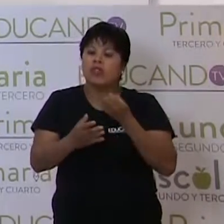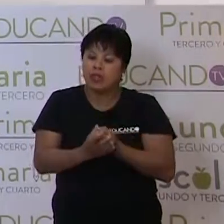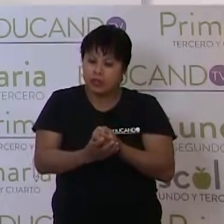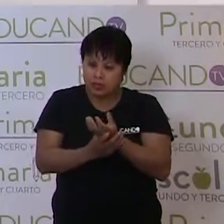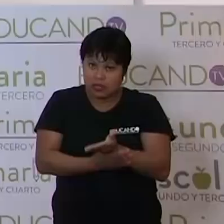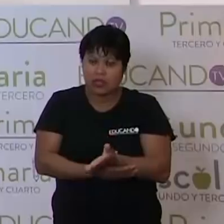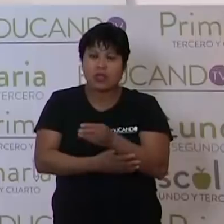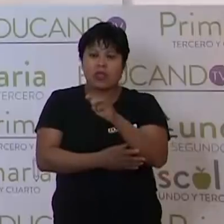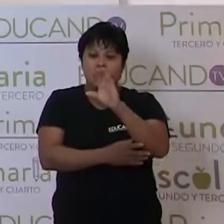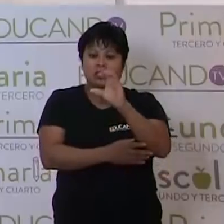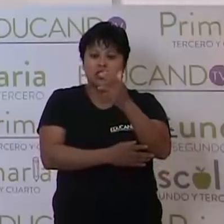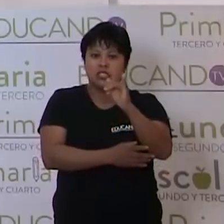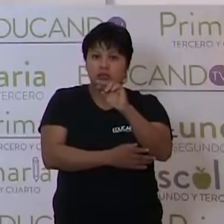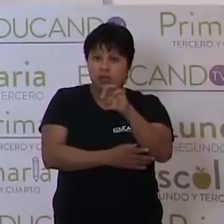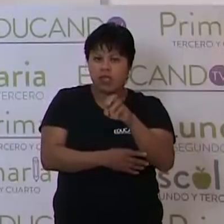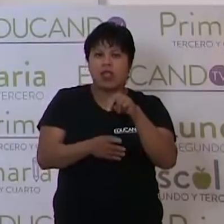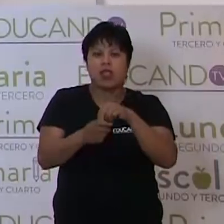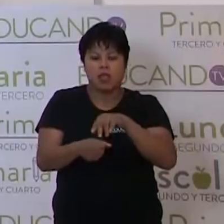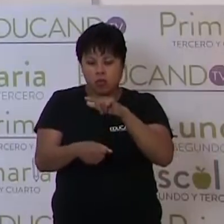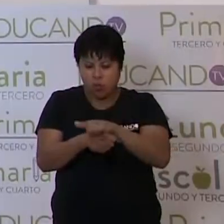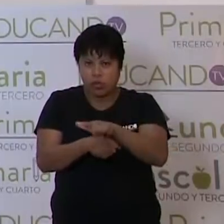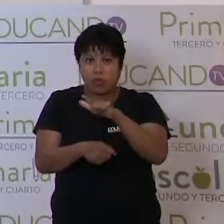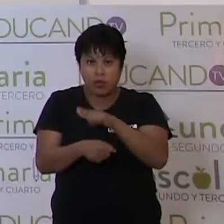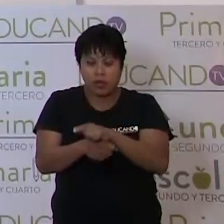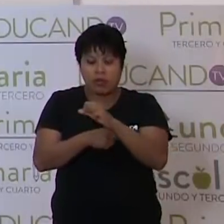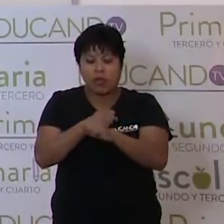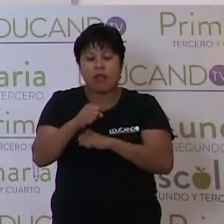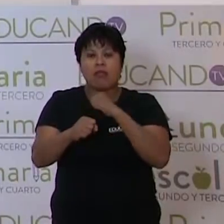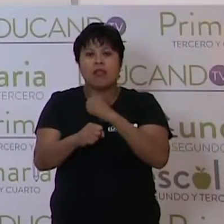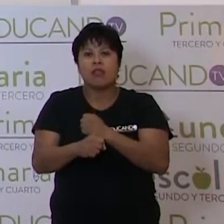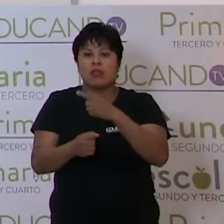un pueblo de Guatemala, en el año